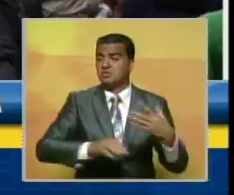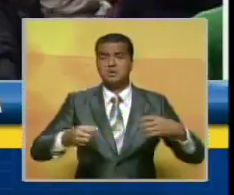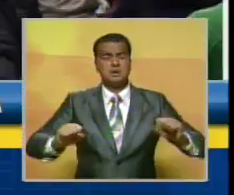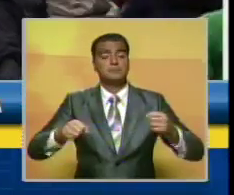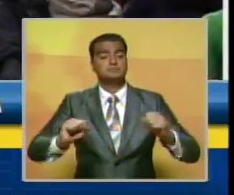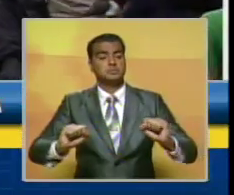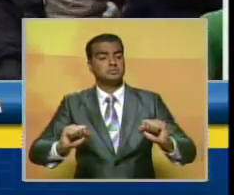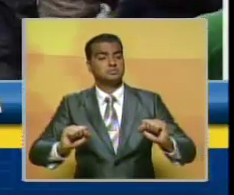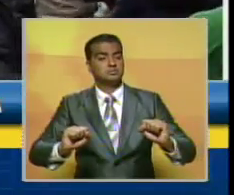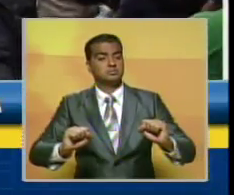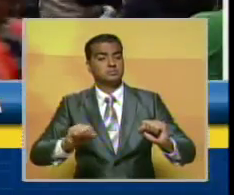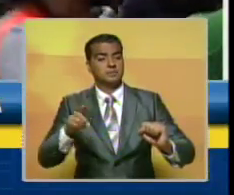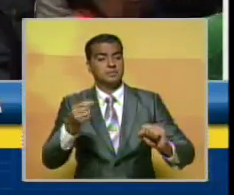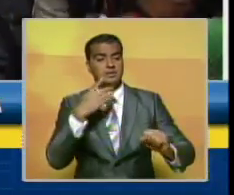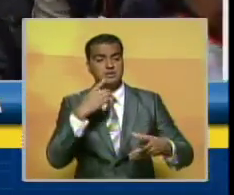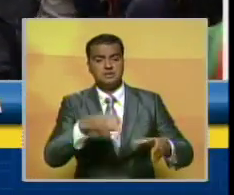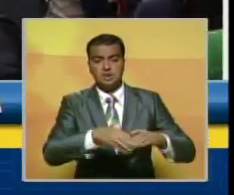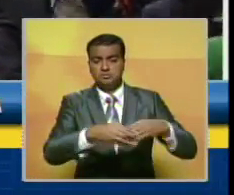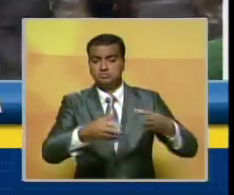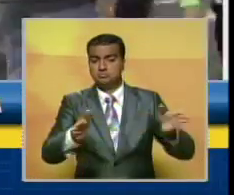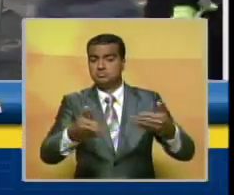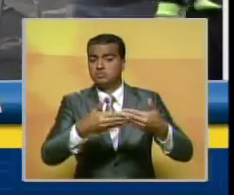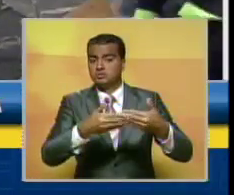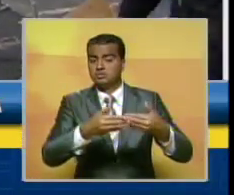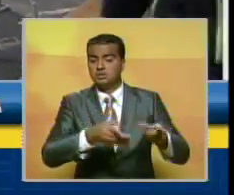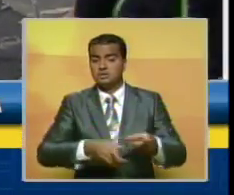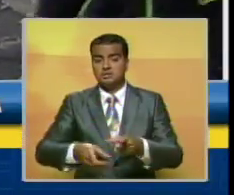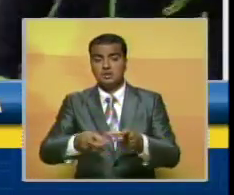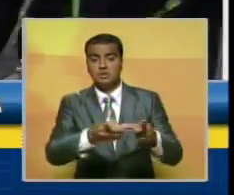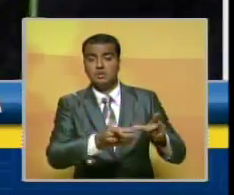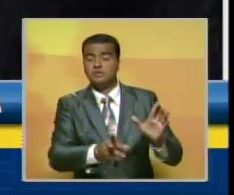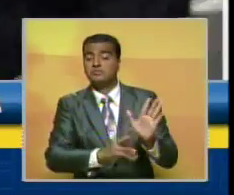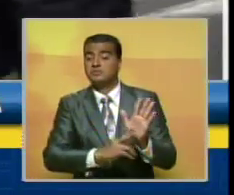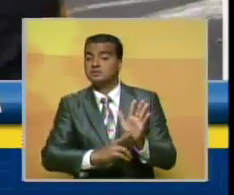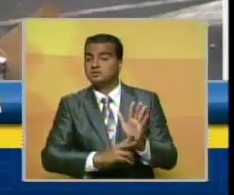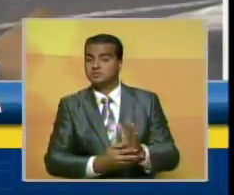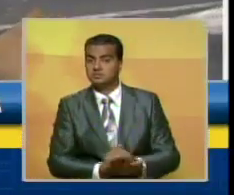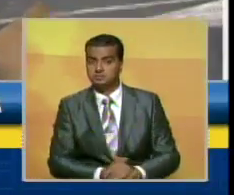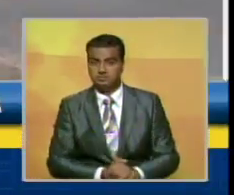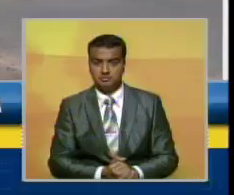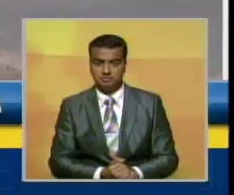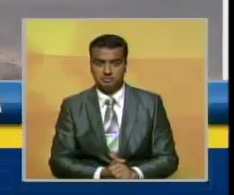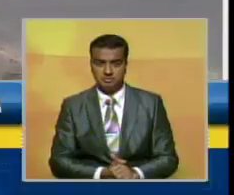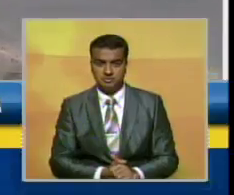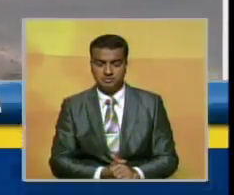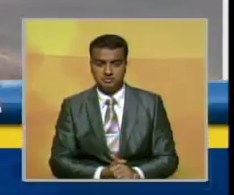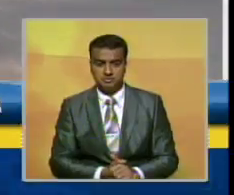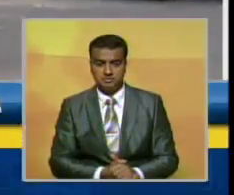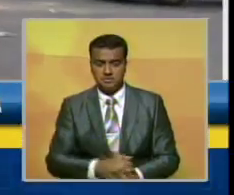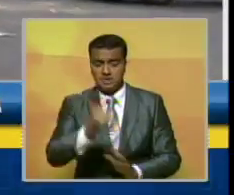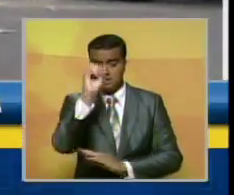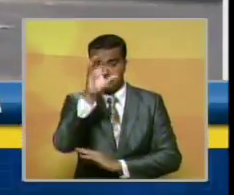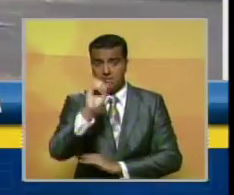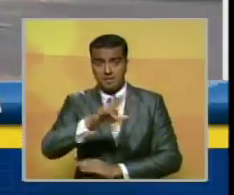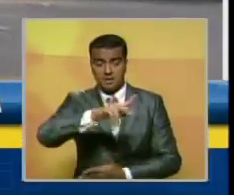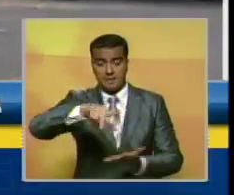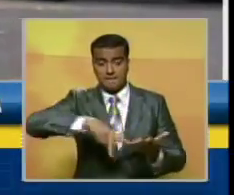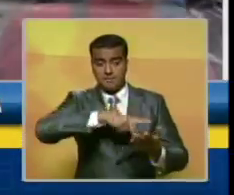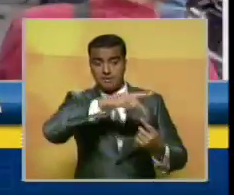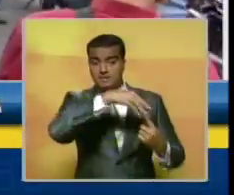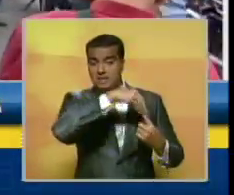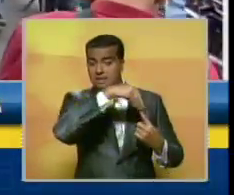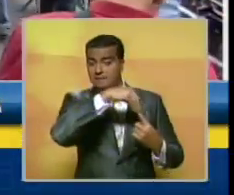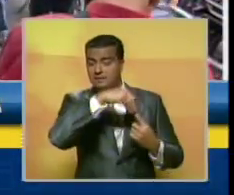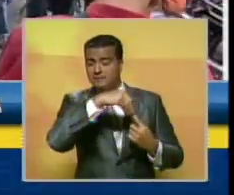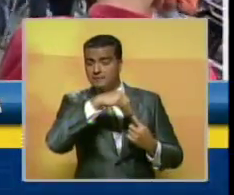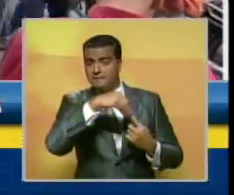y de manera violenta quisieron retirar los obstáculos que colocaron los vecinos para cerrar la vía. En el semáforo de la Plaza Francia de Altamira, personas a